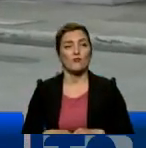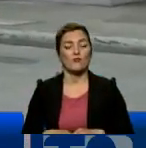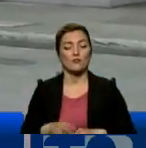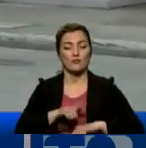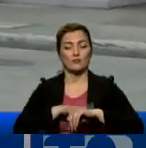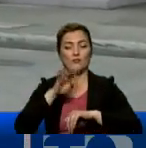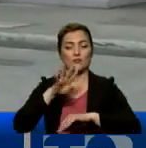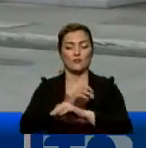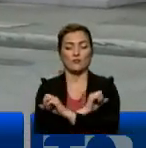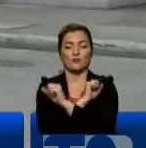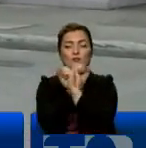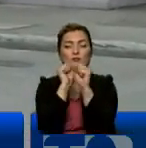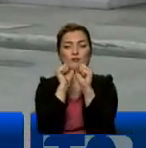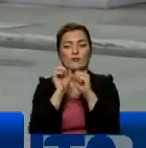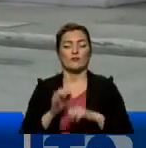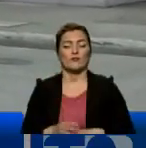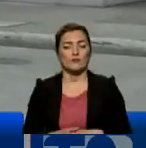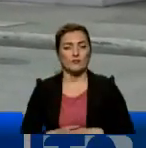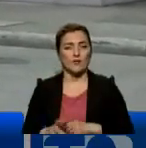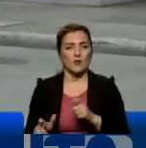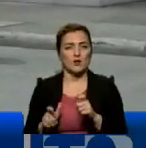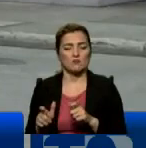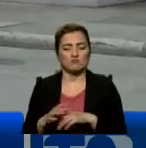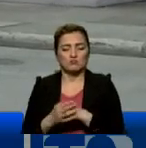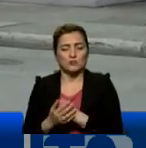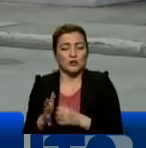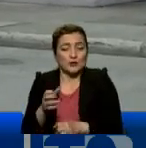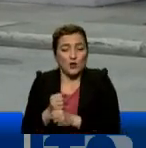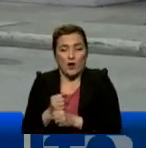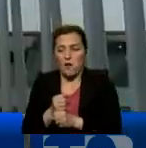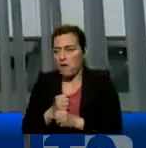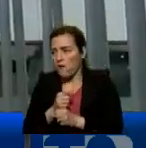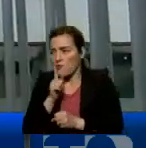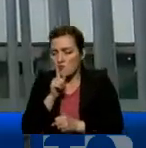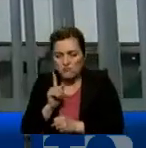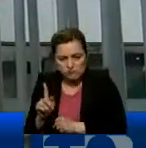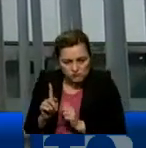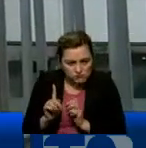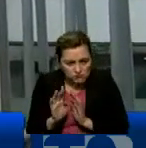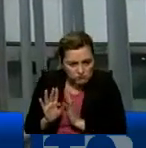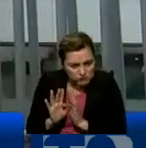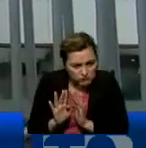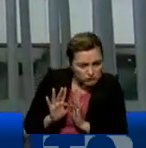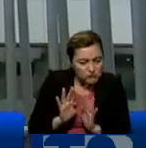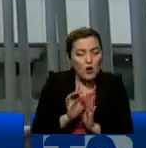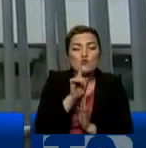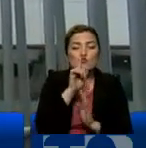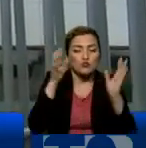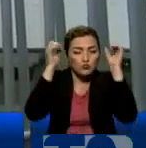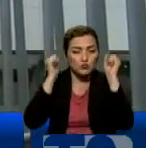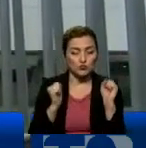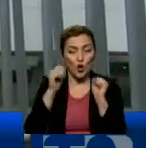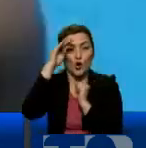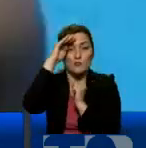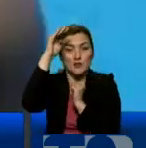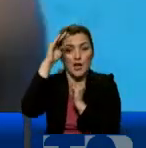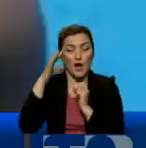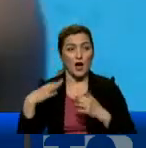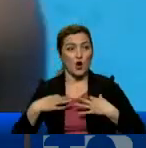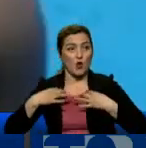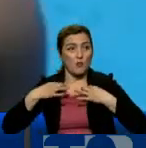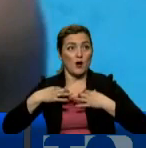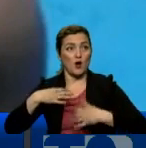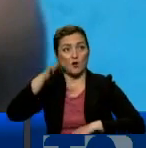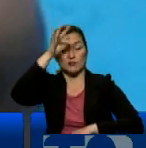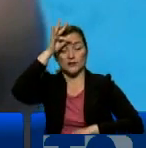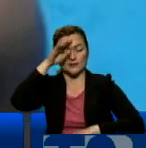Eran las 4 de la madrugada y los asesinos burlaron todas las seguridades. Vestidos con uniformes y ropas del hospital, llegaron